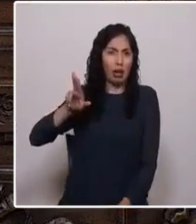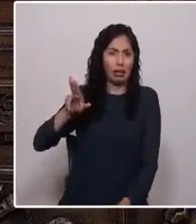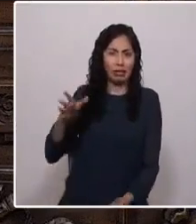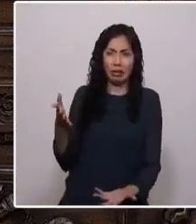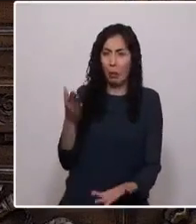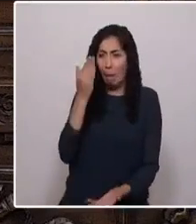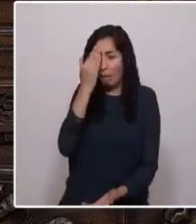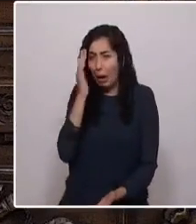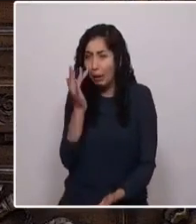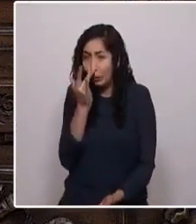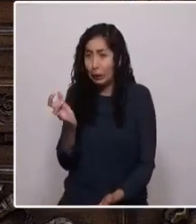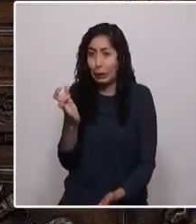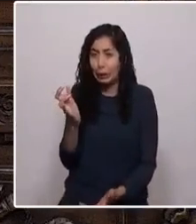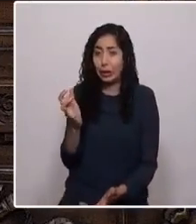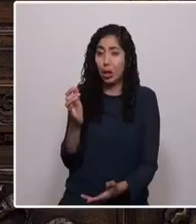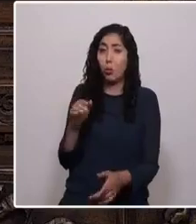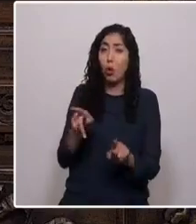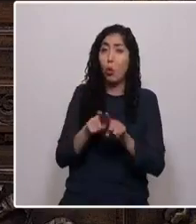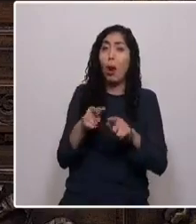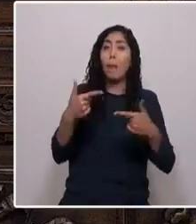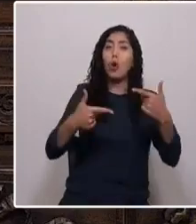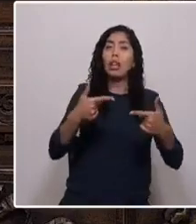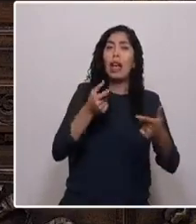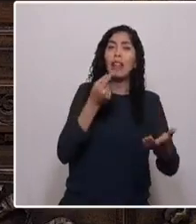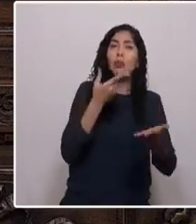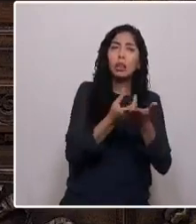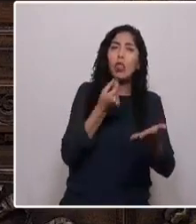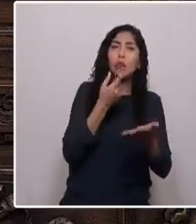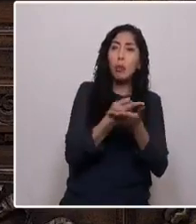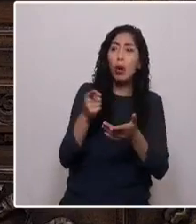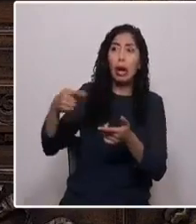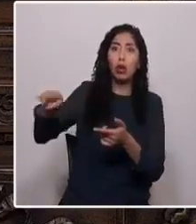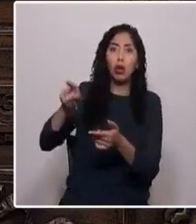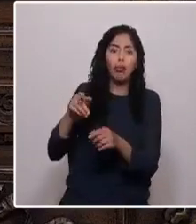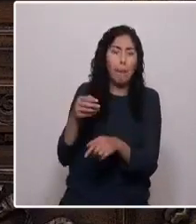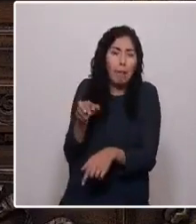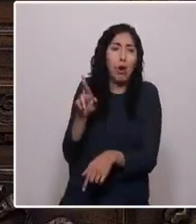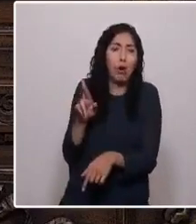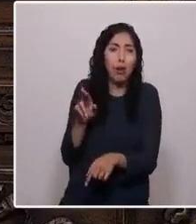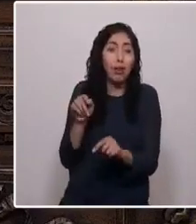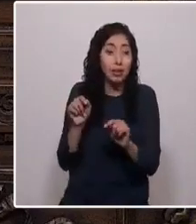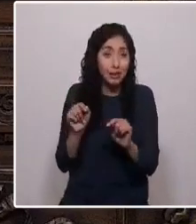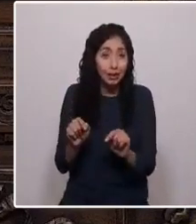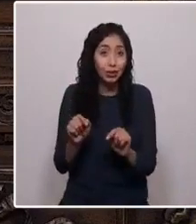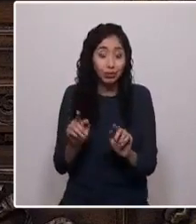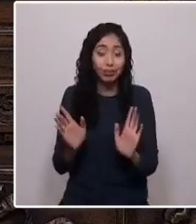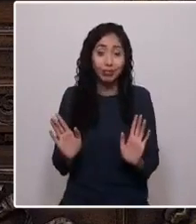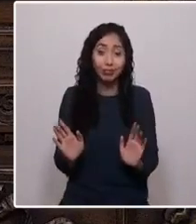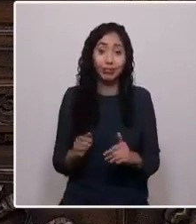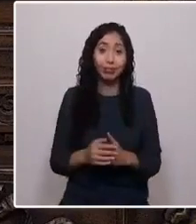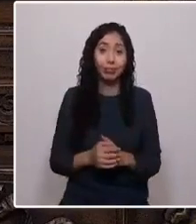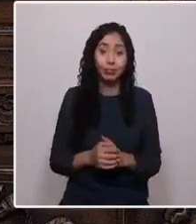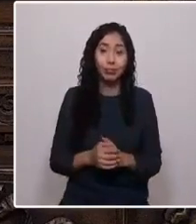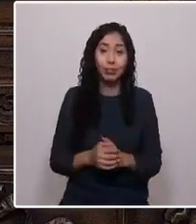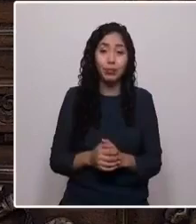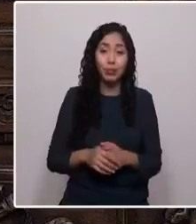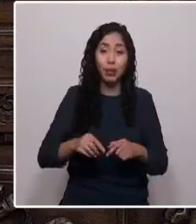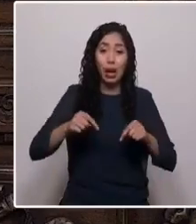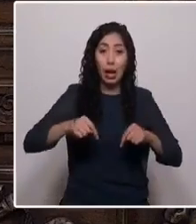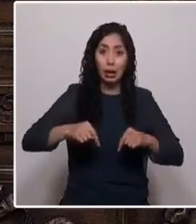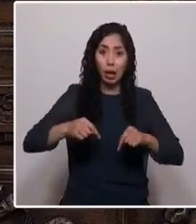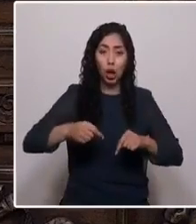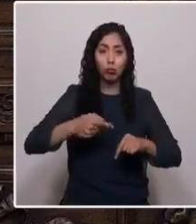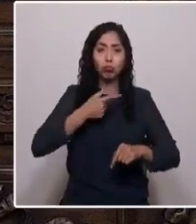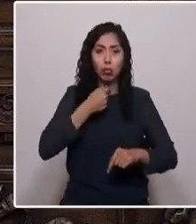que denunciamos permanentemente. He ahí tarea para la casa. Estoy aquí para validar la política